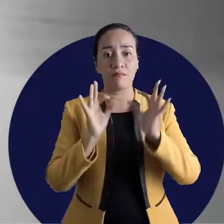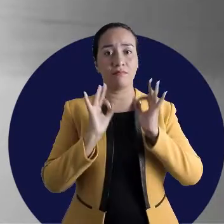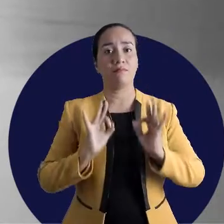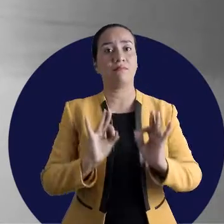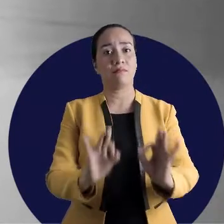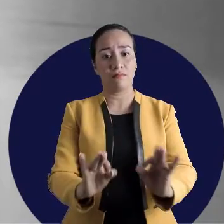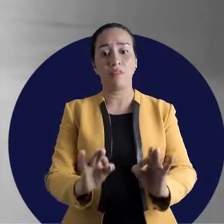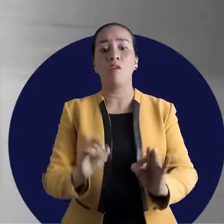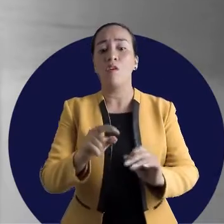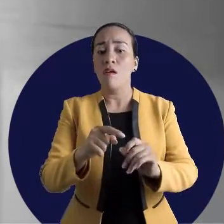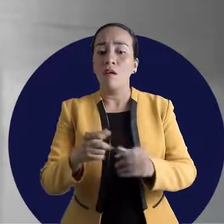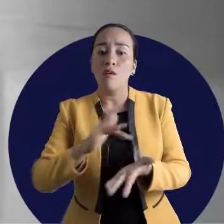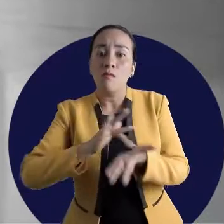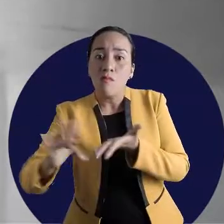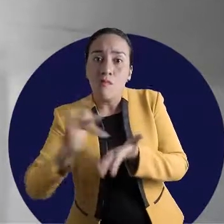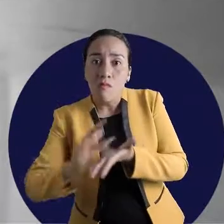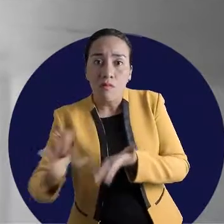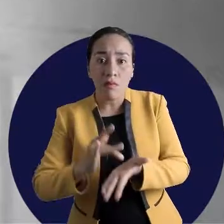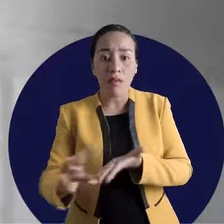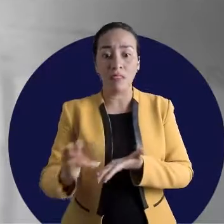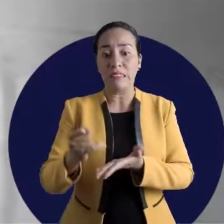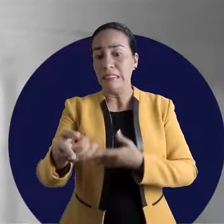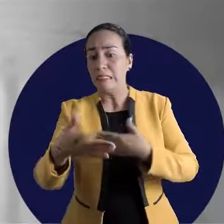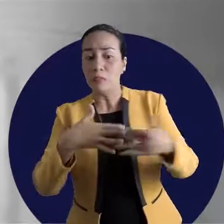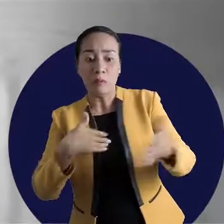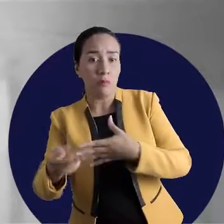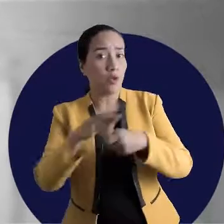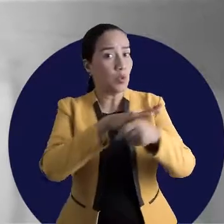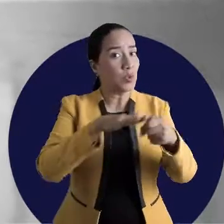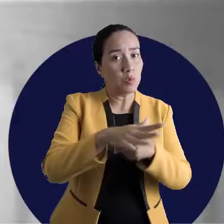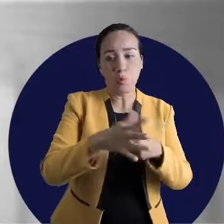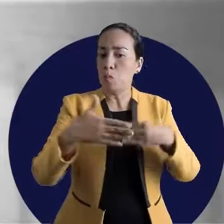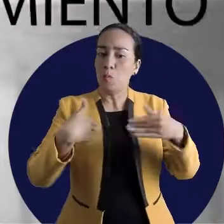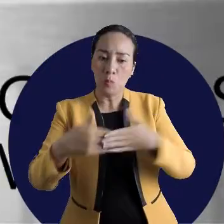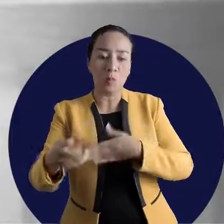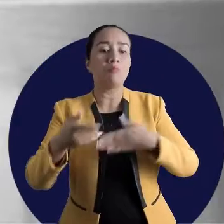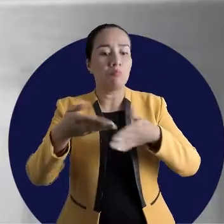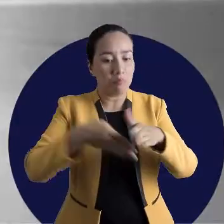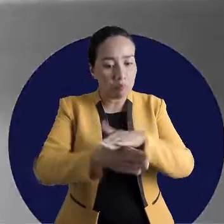en urgencias sin condicionamiento alguno.